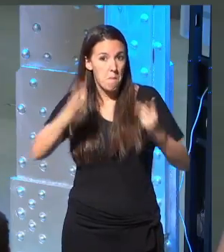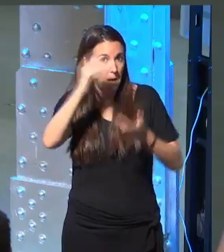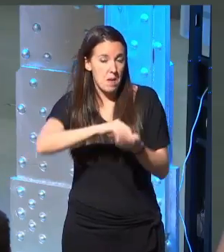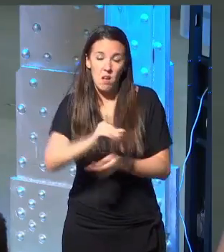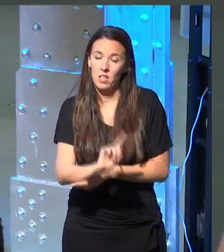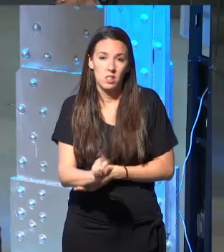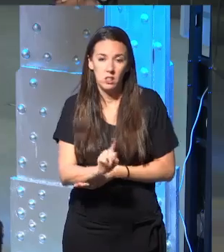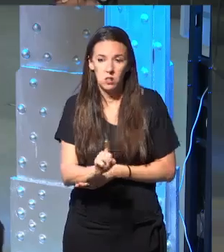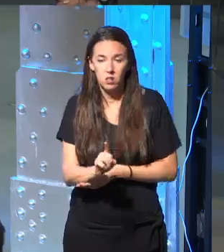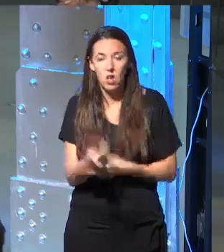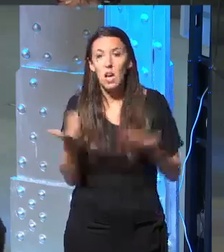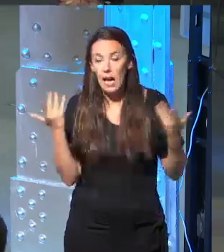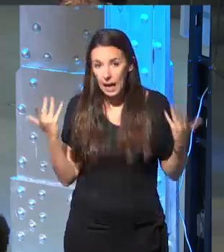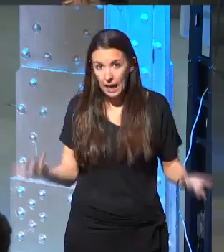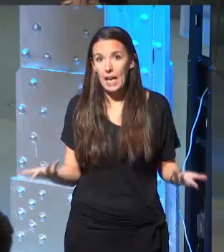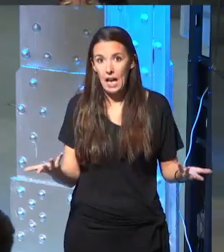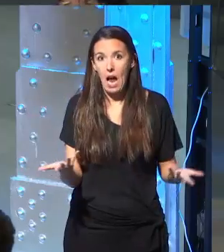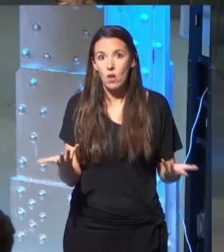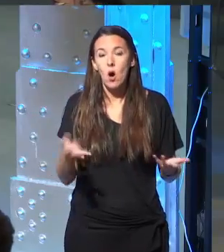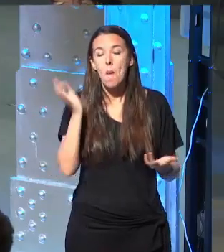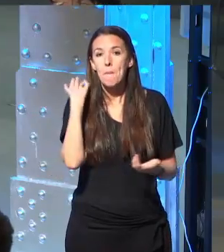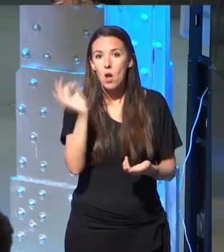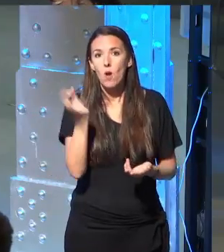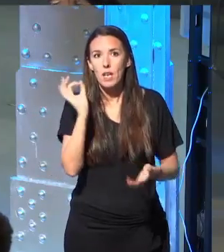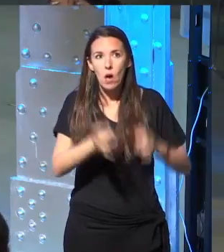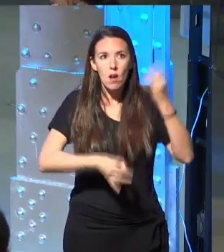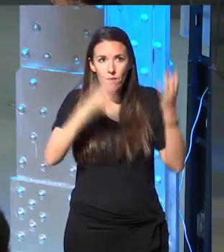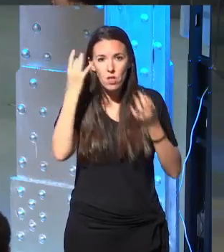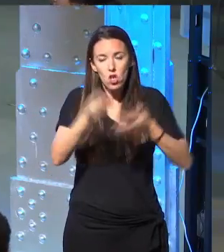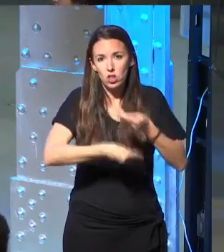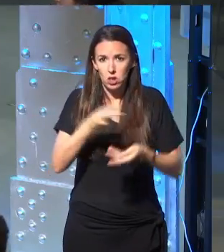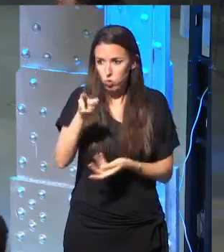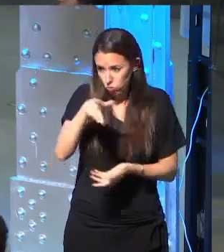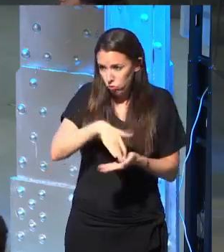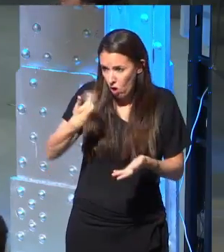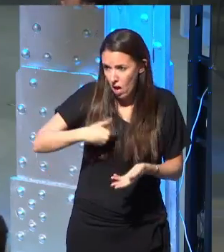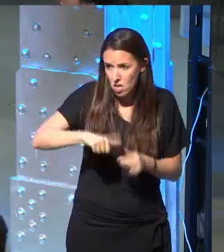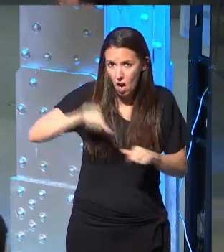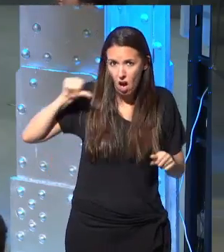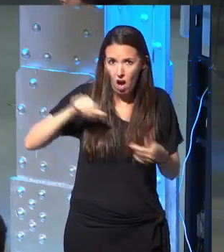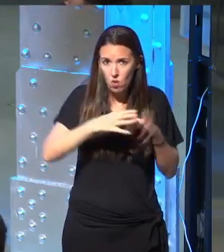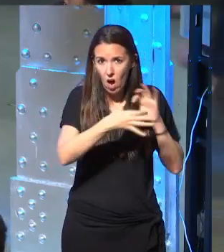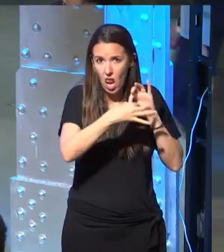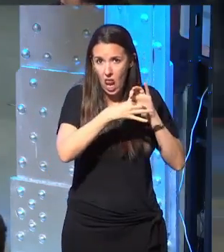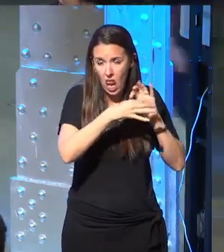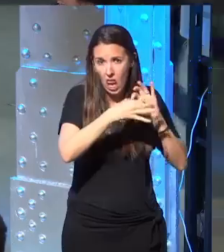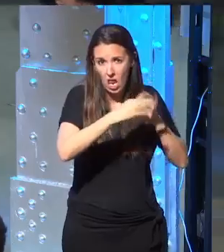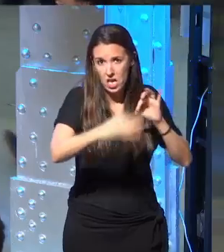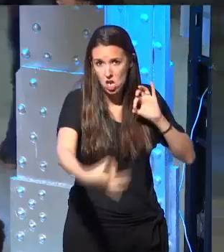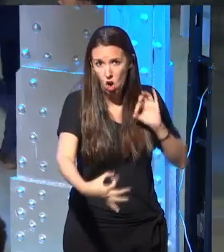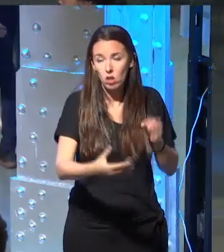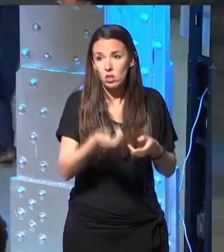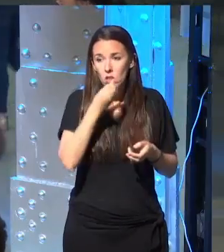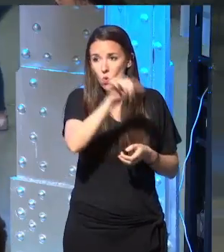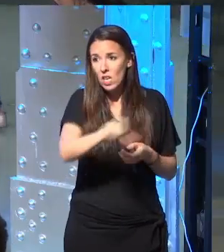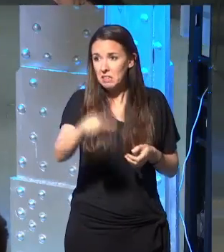mucho menos, ¿no? Ficción. Claro. Twitter pero sí como que herramienta fue... para contar ficción sí que se ha hecho. Tú mismo habías hecho hilos. Bueno, sí, yo justo claro. Una semana antes hice